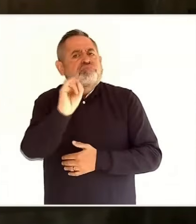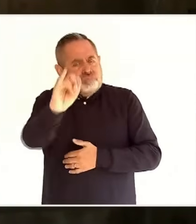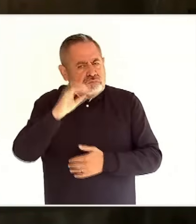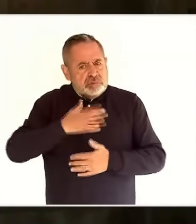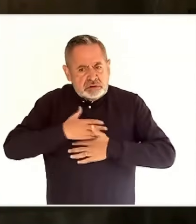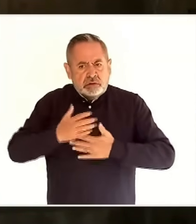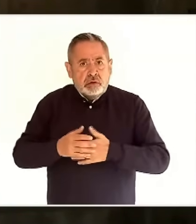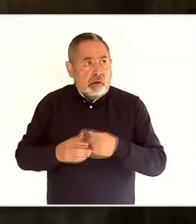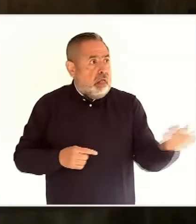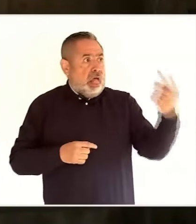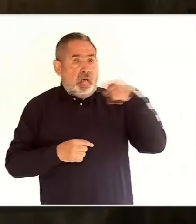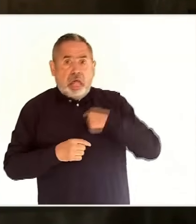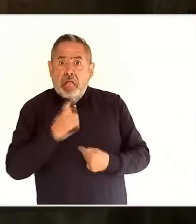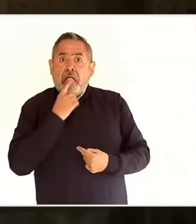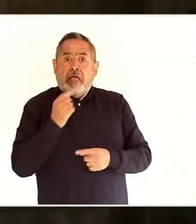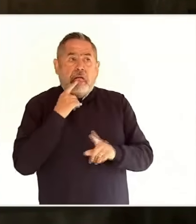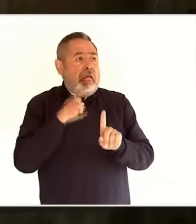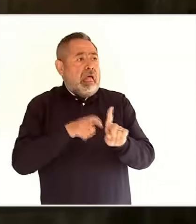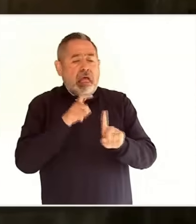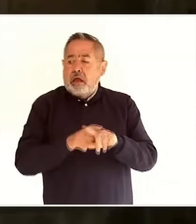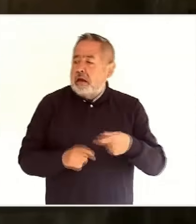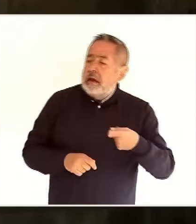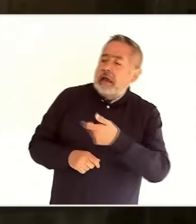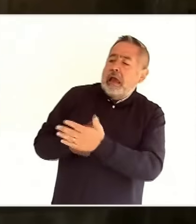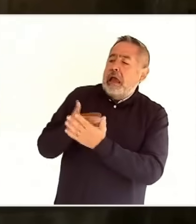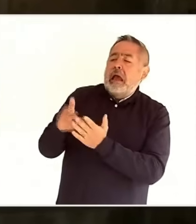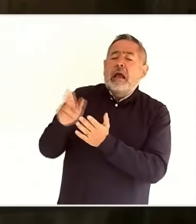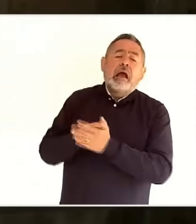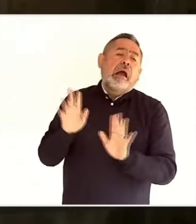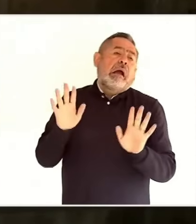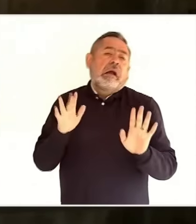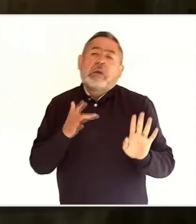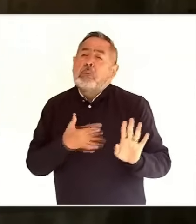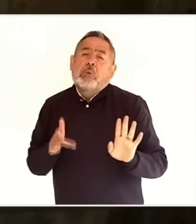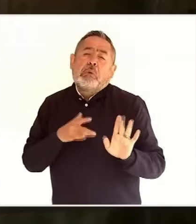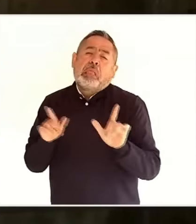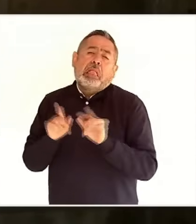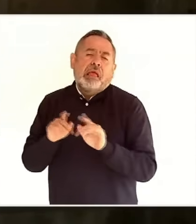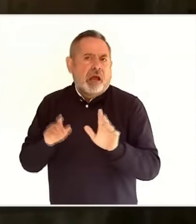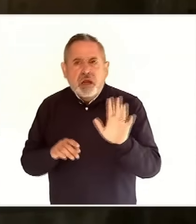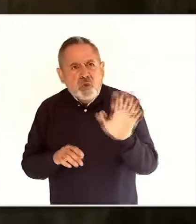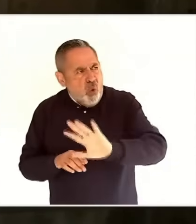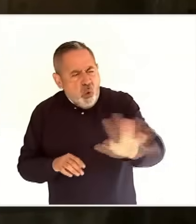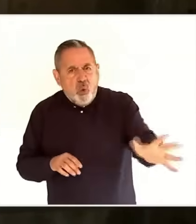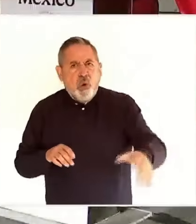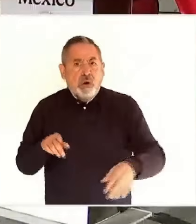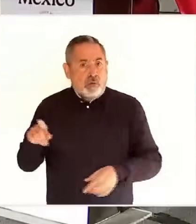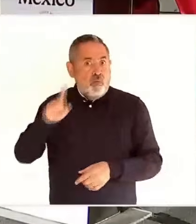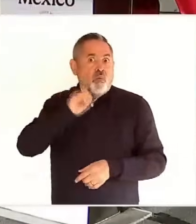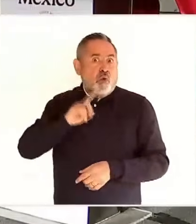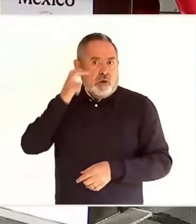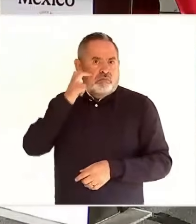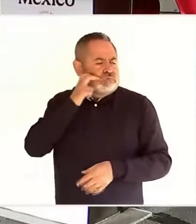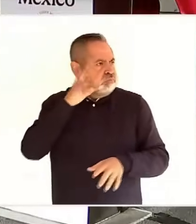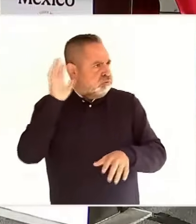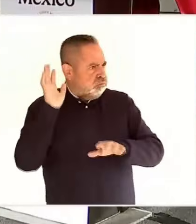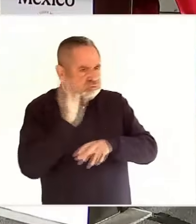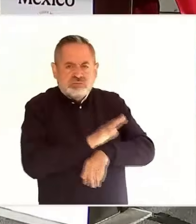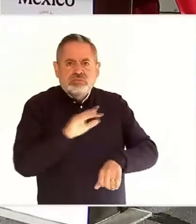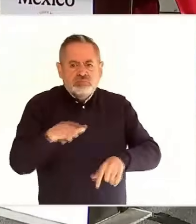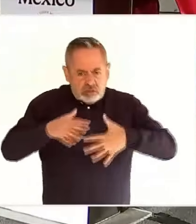por burla el título de heroísmo romancesco? Sus palabras no solo defendían su